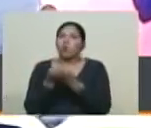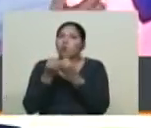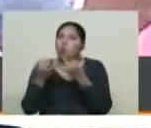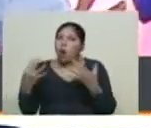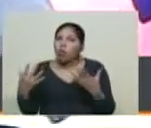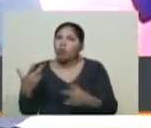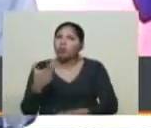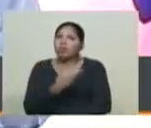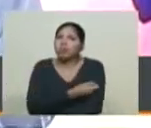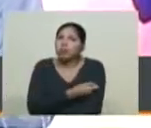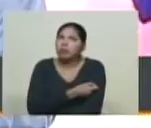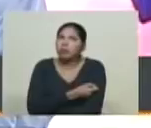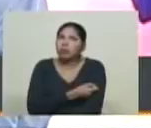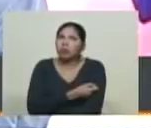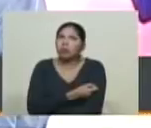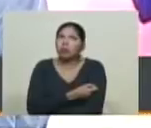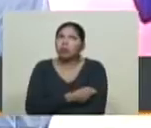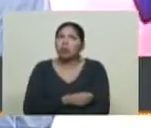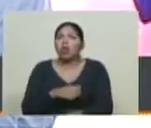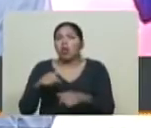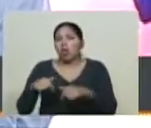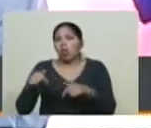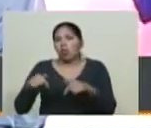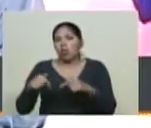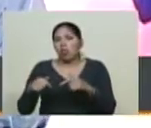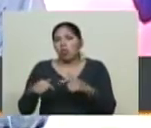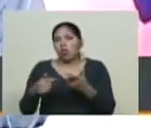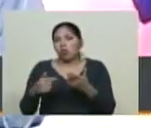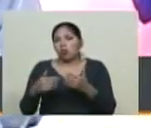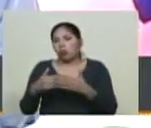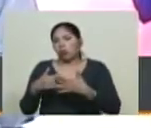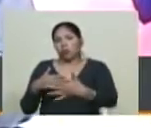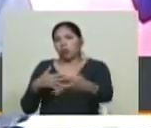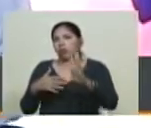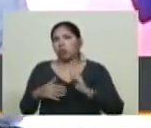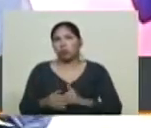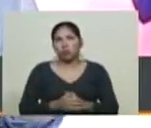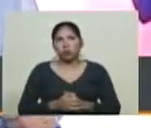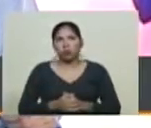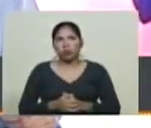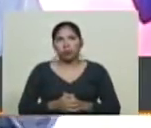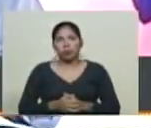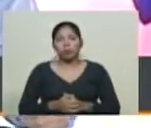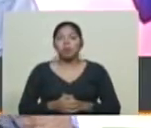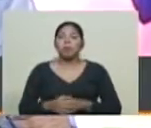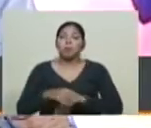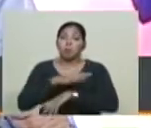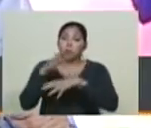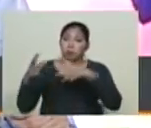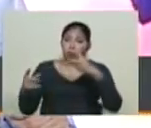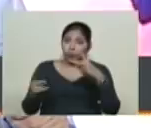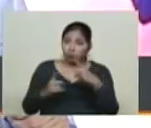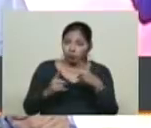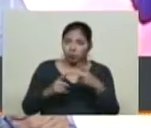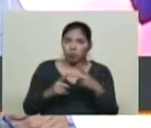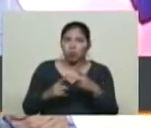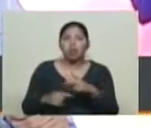iremos incorporando a lo largo de este tiempo. También debemos decir, presidente, que estamos habilitando